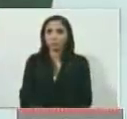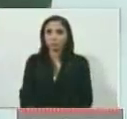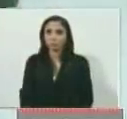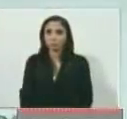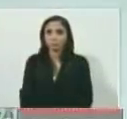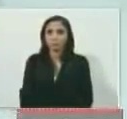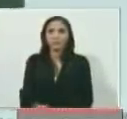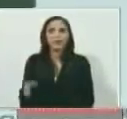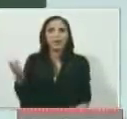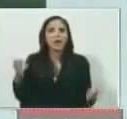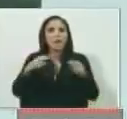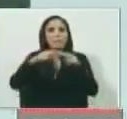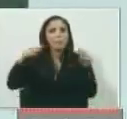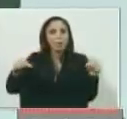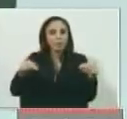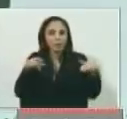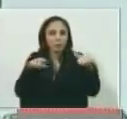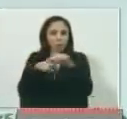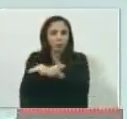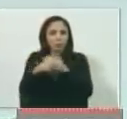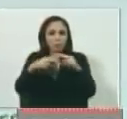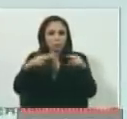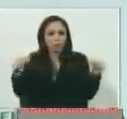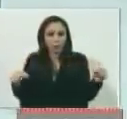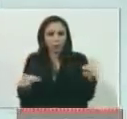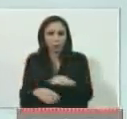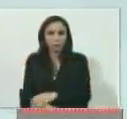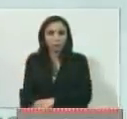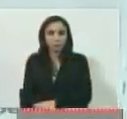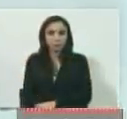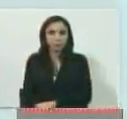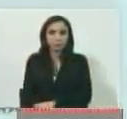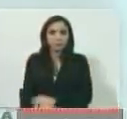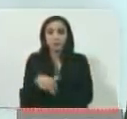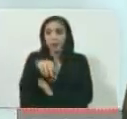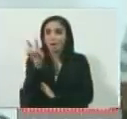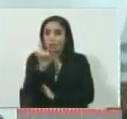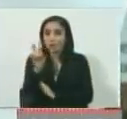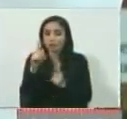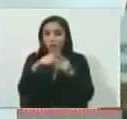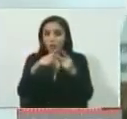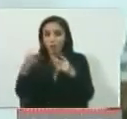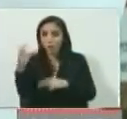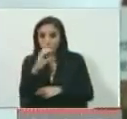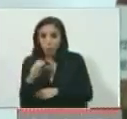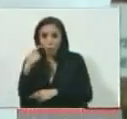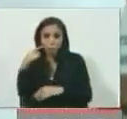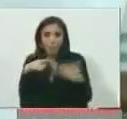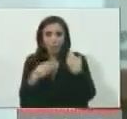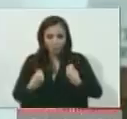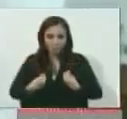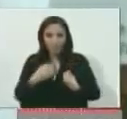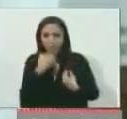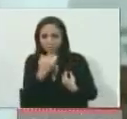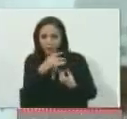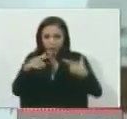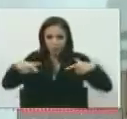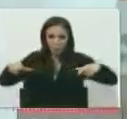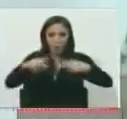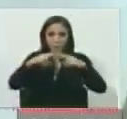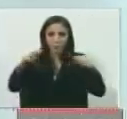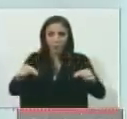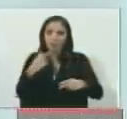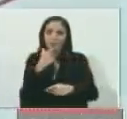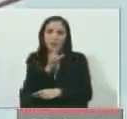el puente de Tienditas. Los venezolanos y colombianos que viven alrededor de ese puente saben que ese puente no se